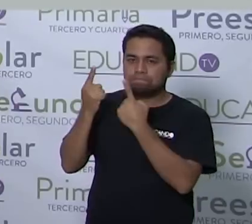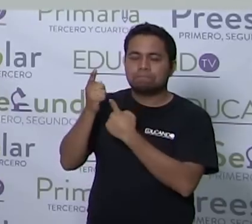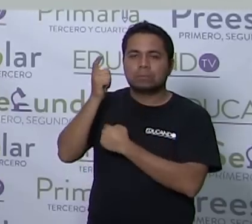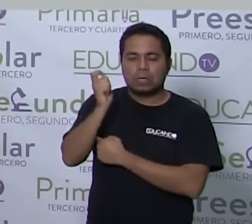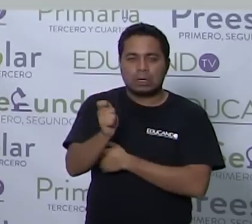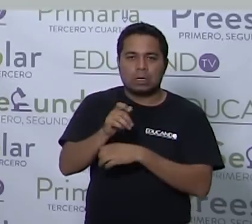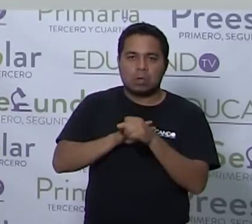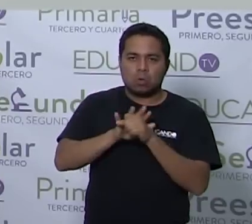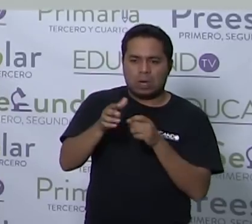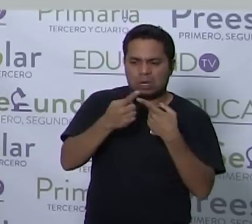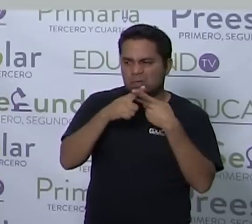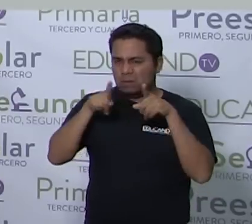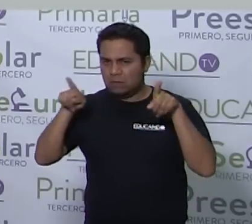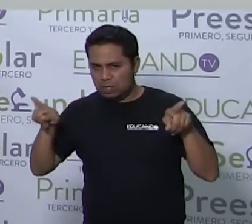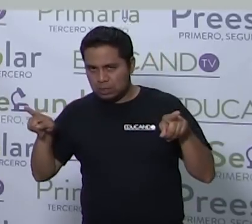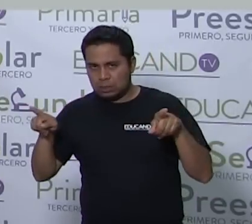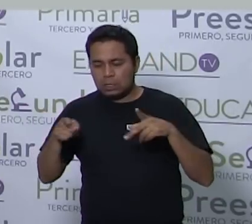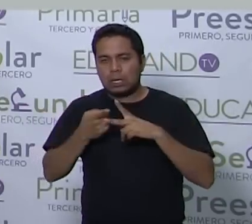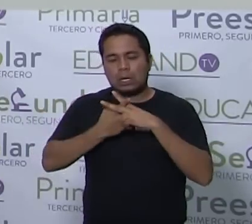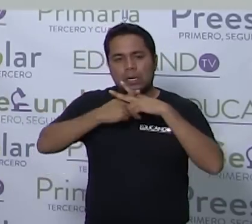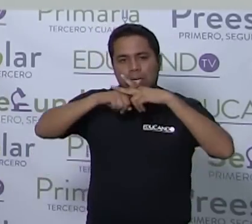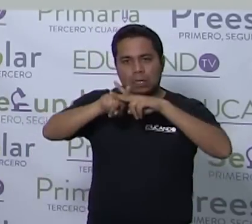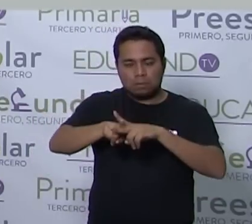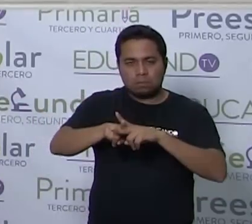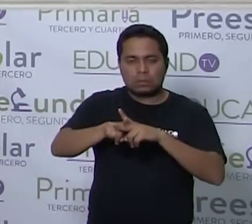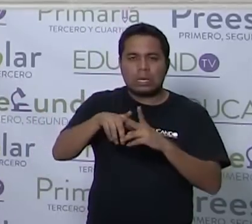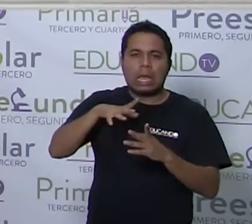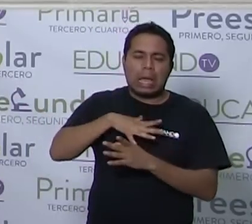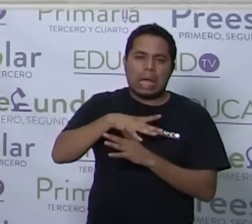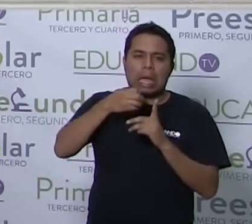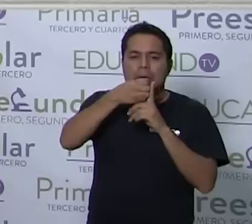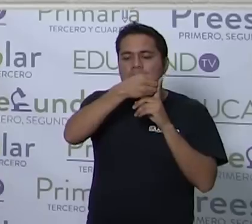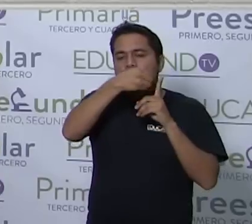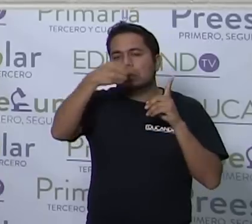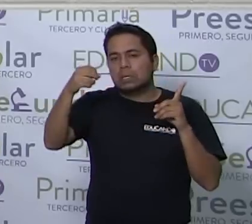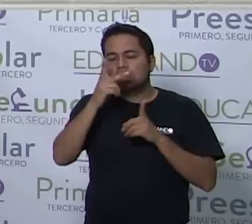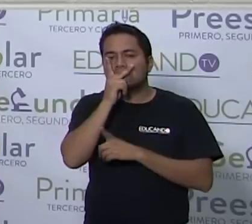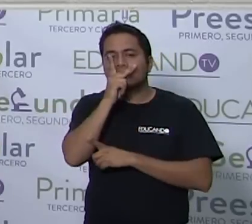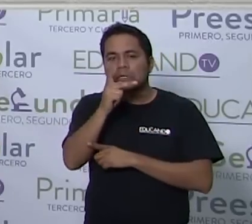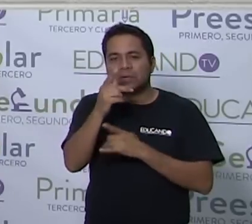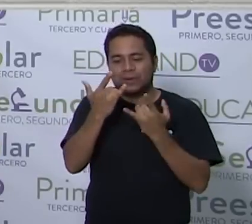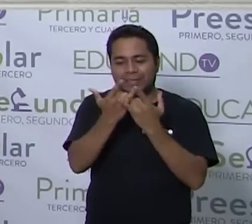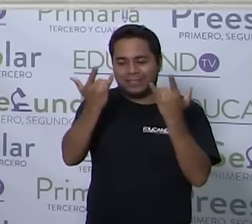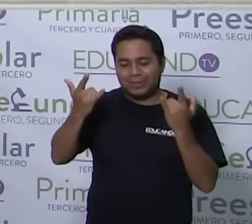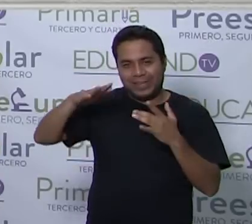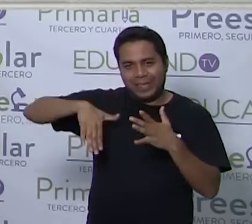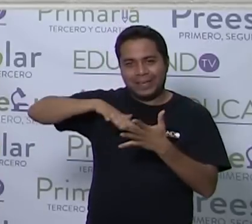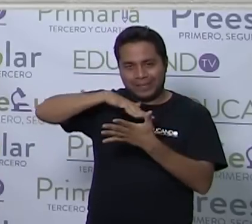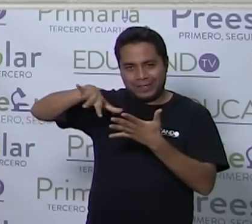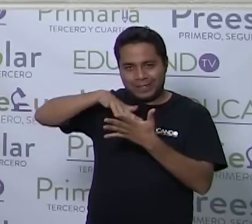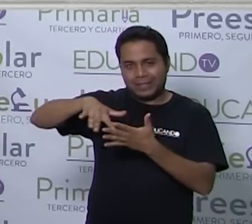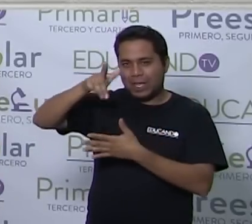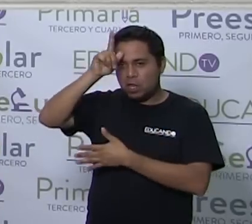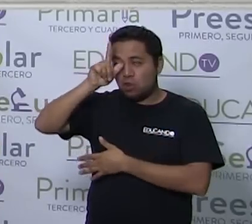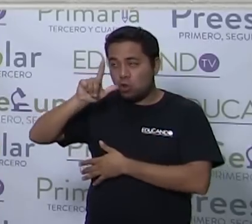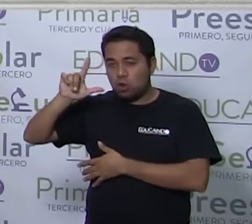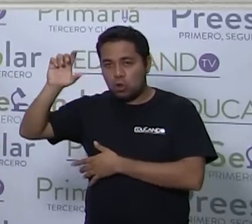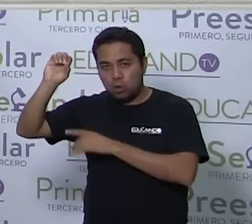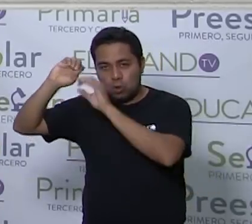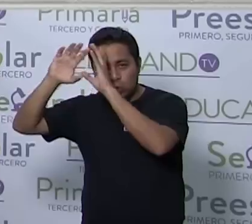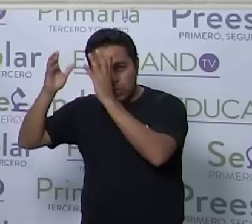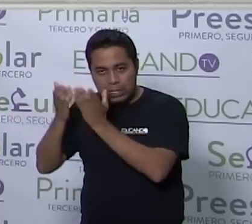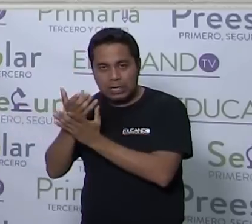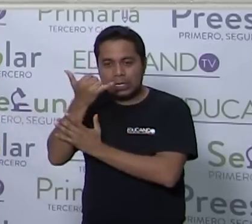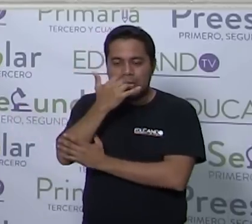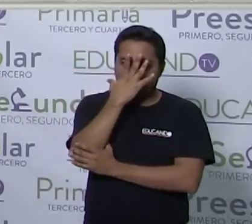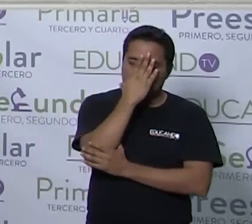son las diferencias. Vamos a empezar, vamos a sacar frases del mito que leímos de la luna llena y el lobo.